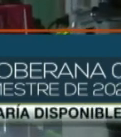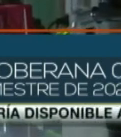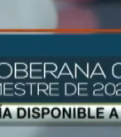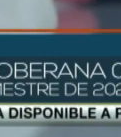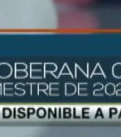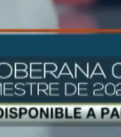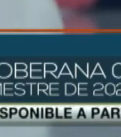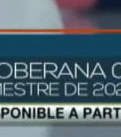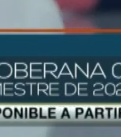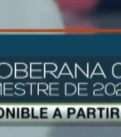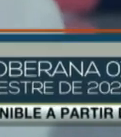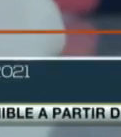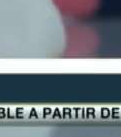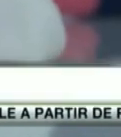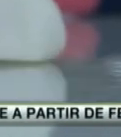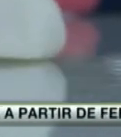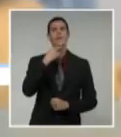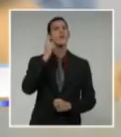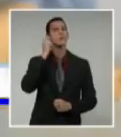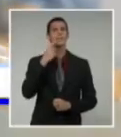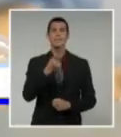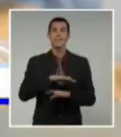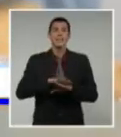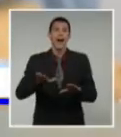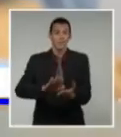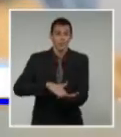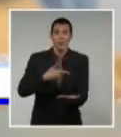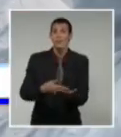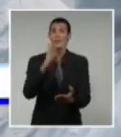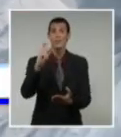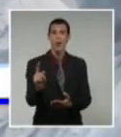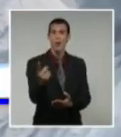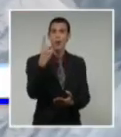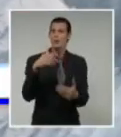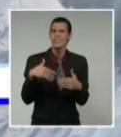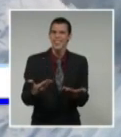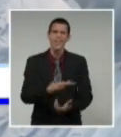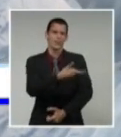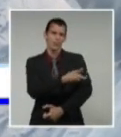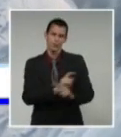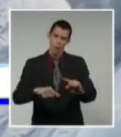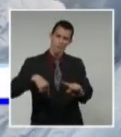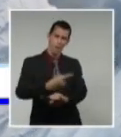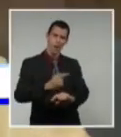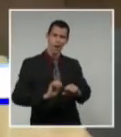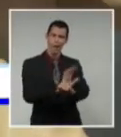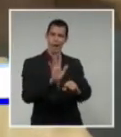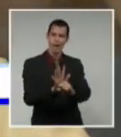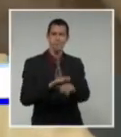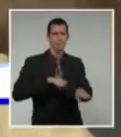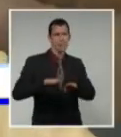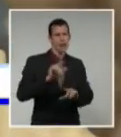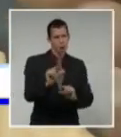favorable al enfrentamiento de lakovic 19 mucho más tiempo en toda la zona oriental del país con